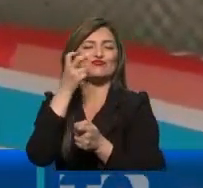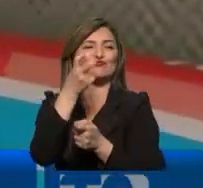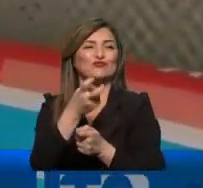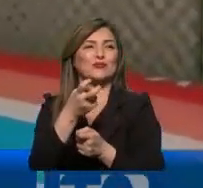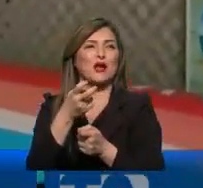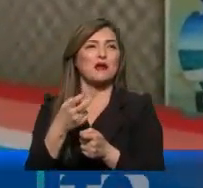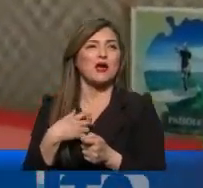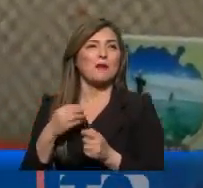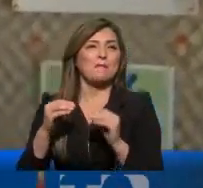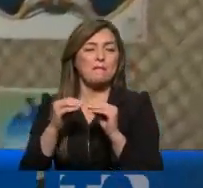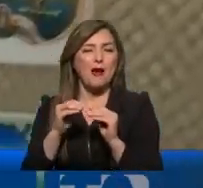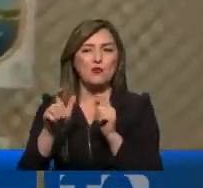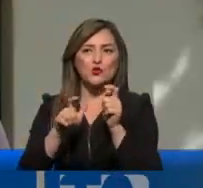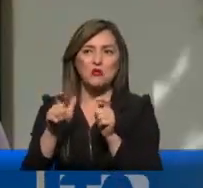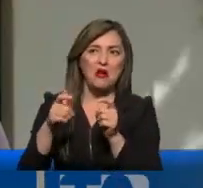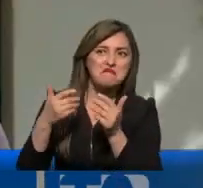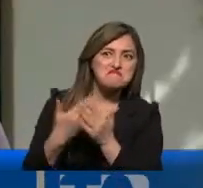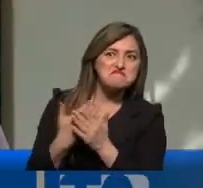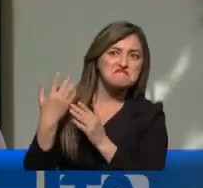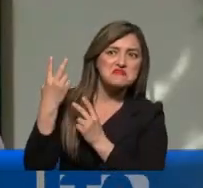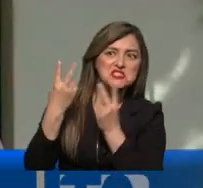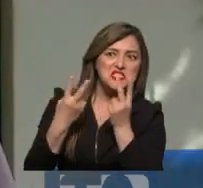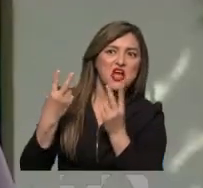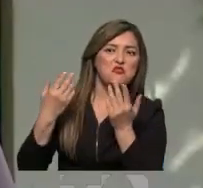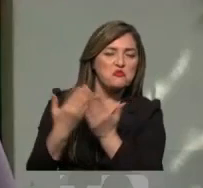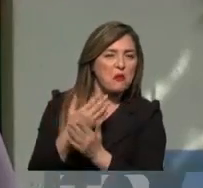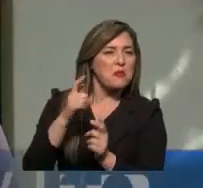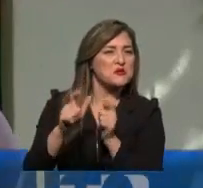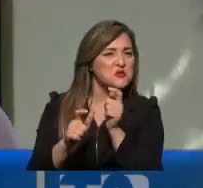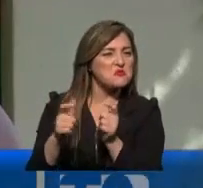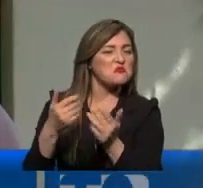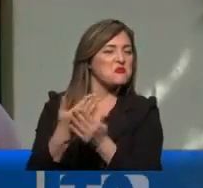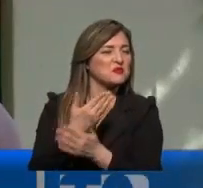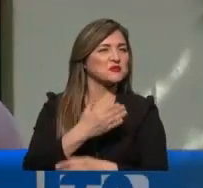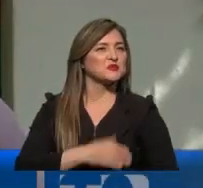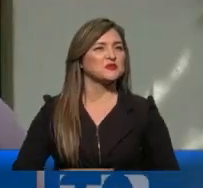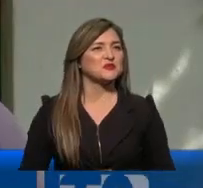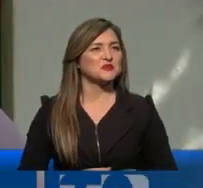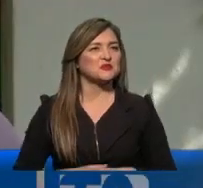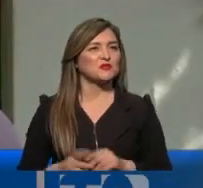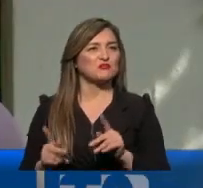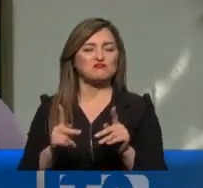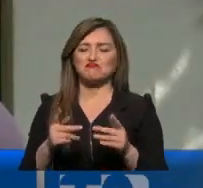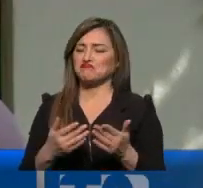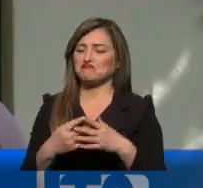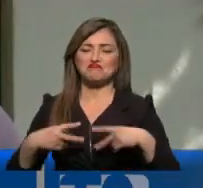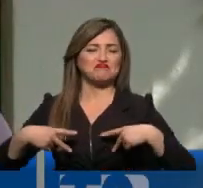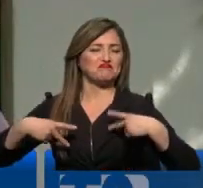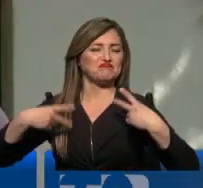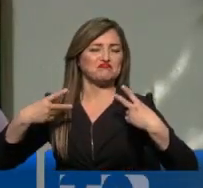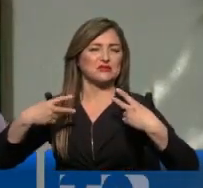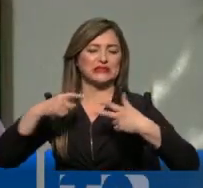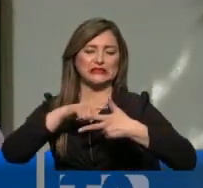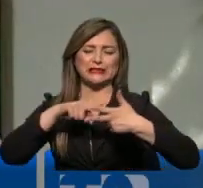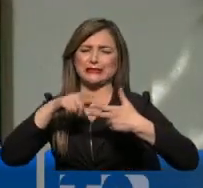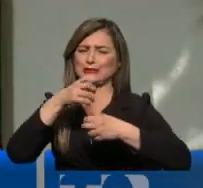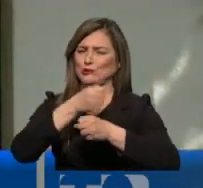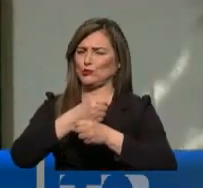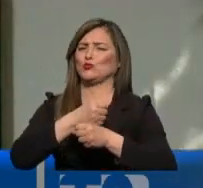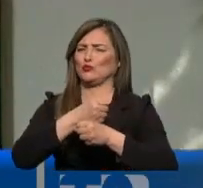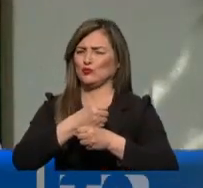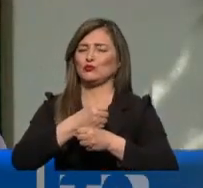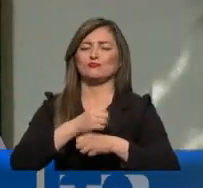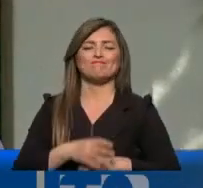vez hay más caras nuevas. Estamos listos, estamos preparados para empezar esa nueva normalidad. Y es así que a partir de ahí, pues